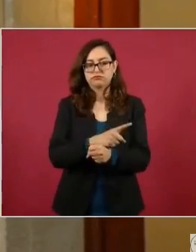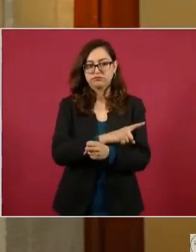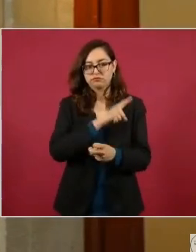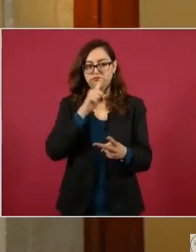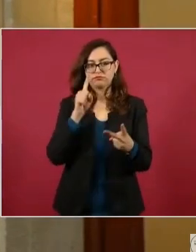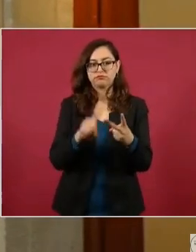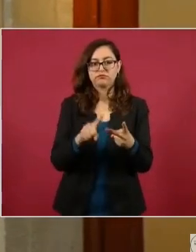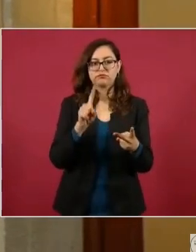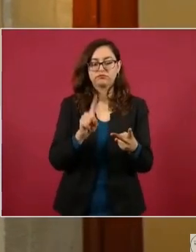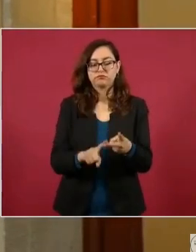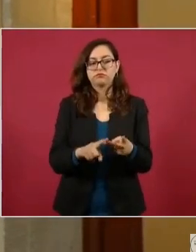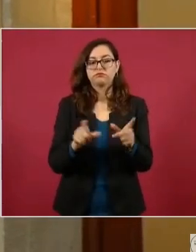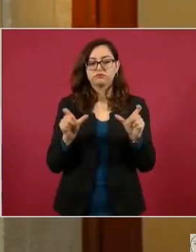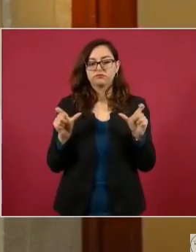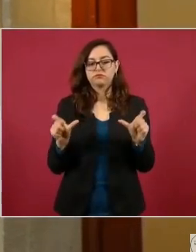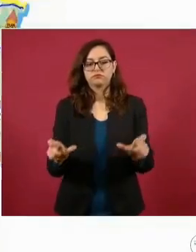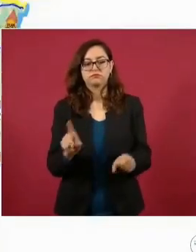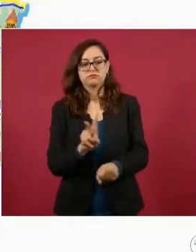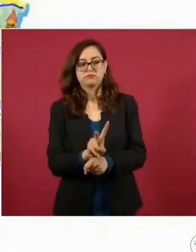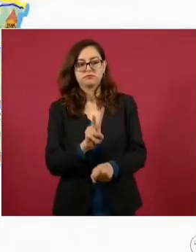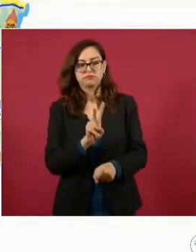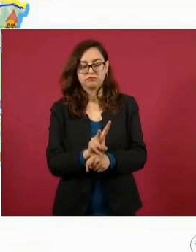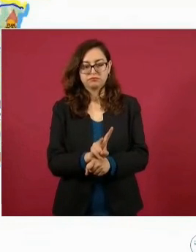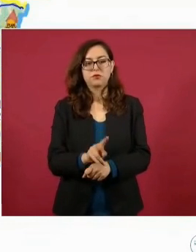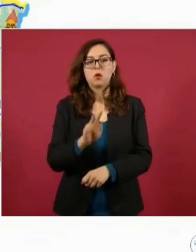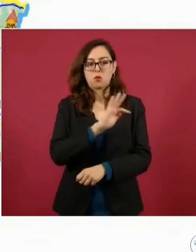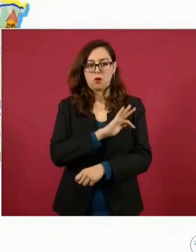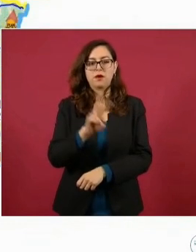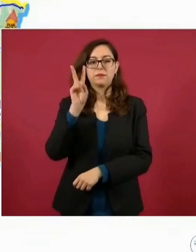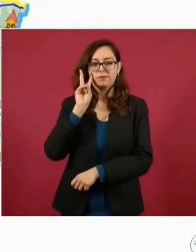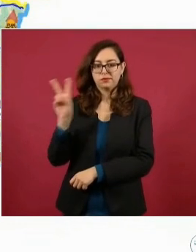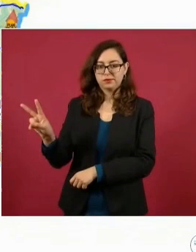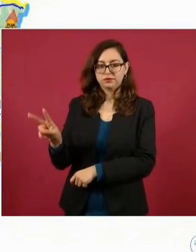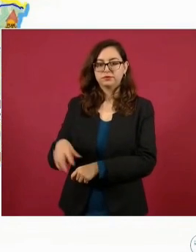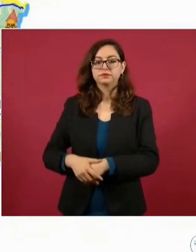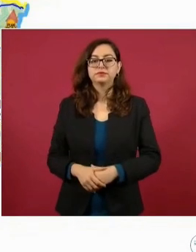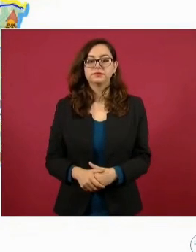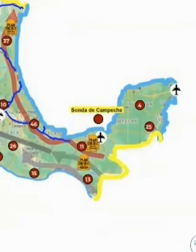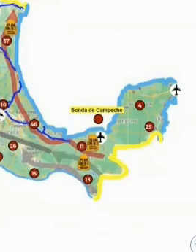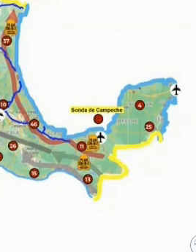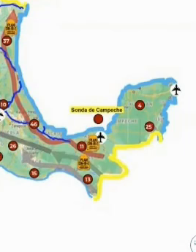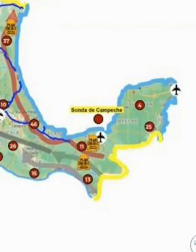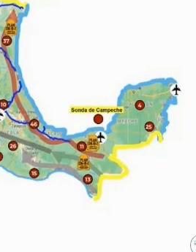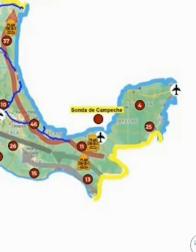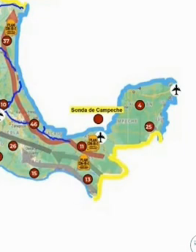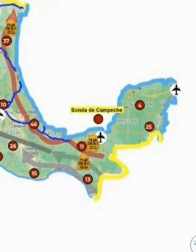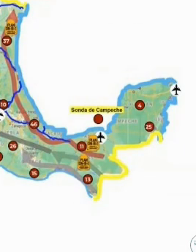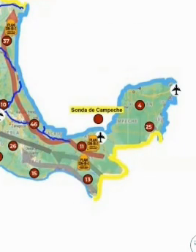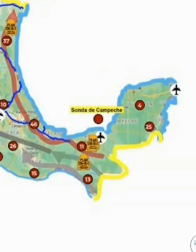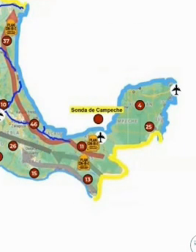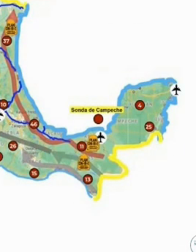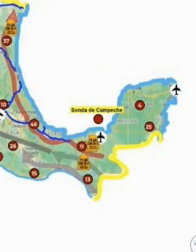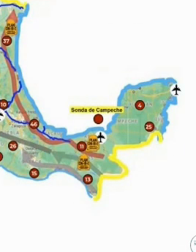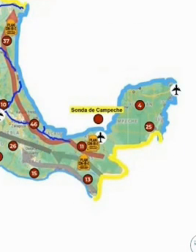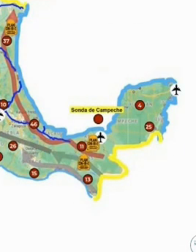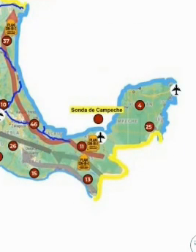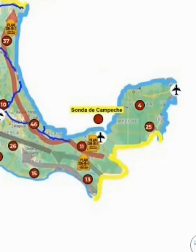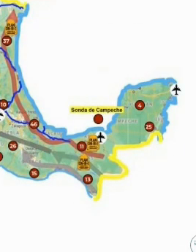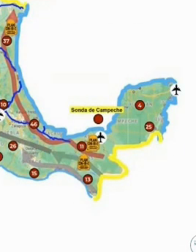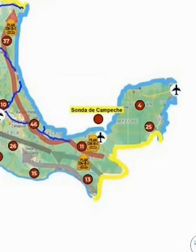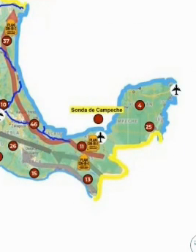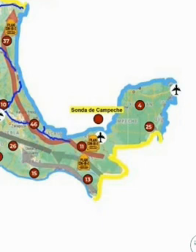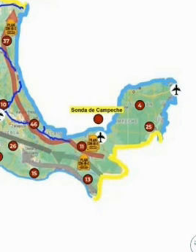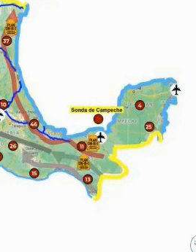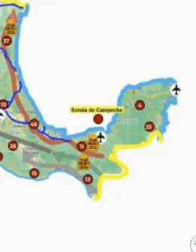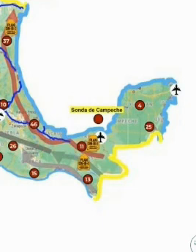el fortalecimiento de aduanas la vigilancia del territorio y el espacio aéreo nacional las operaciones para el combate al